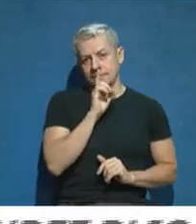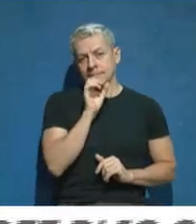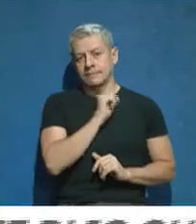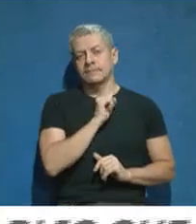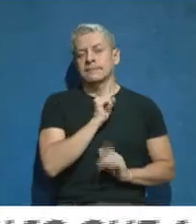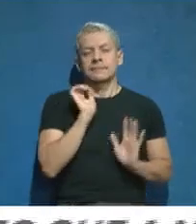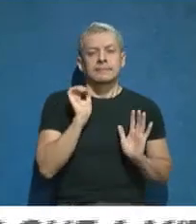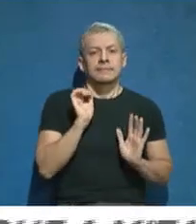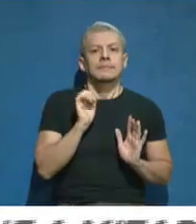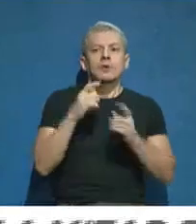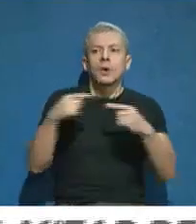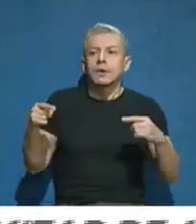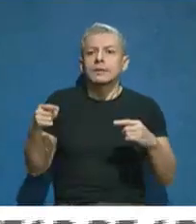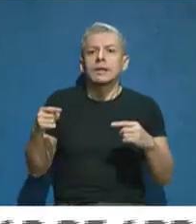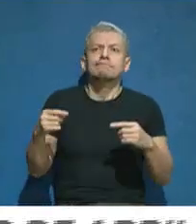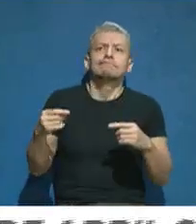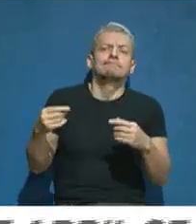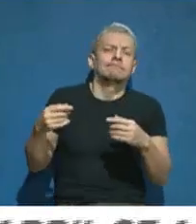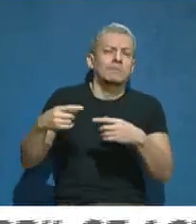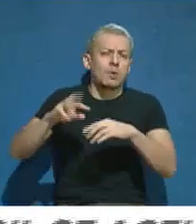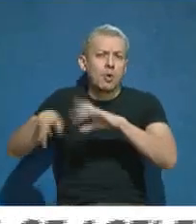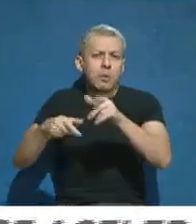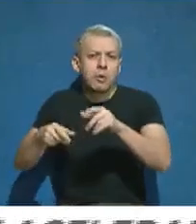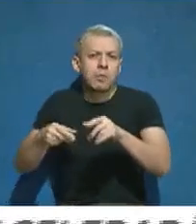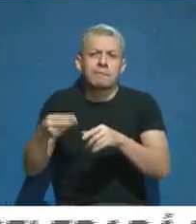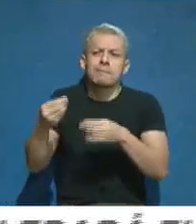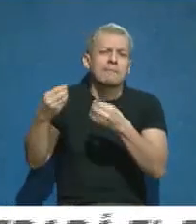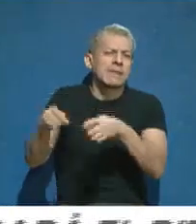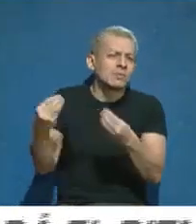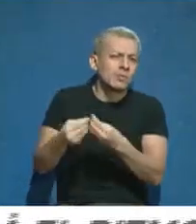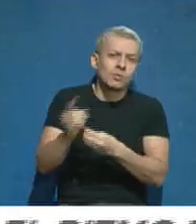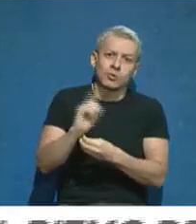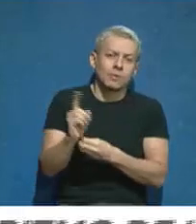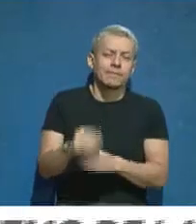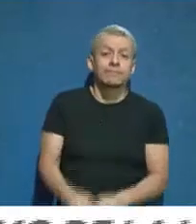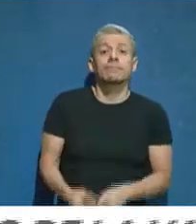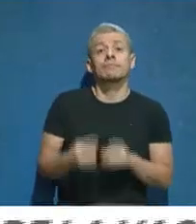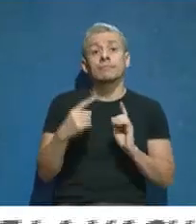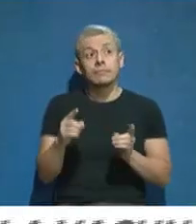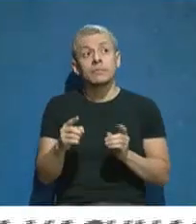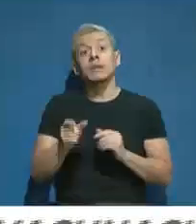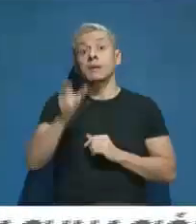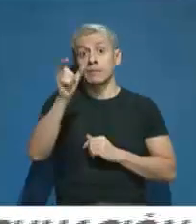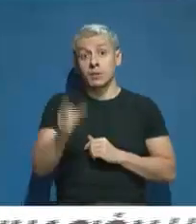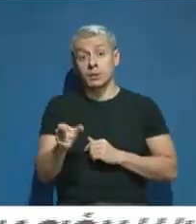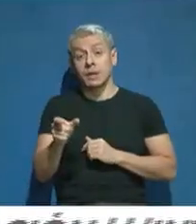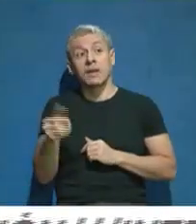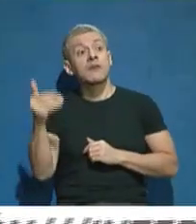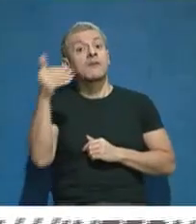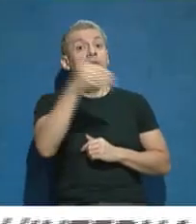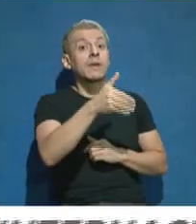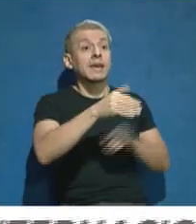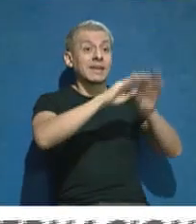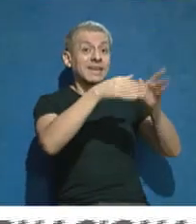no significaban una suma económica muy fuerte. Pero si esta persona, cuando fue a la compañía de telefonía móvil a pedir la reposición